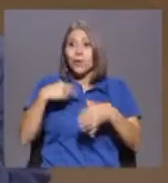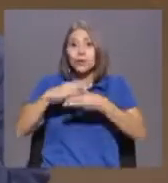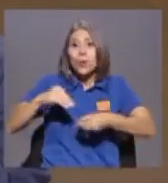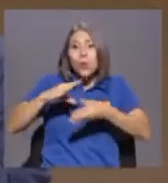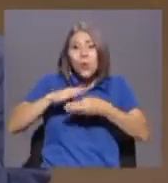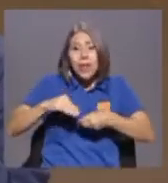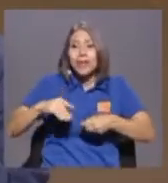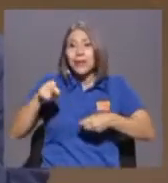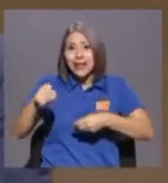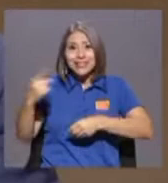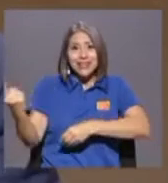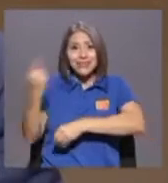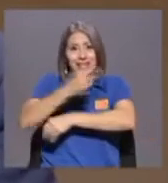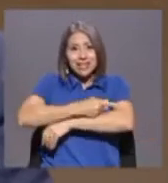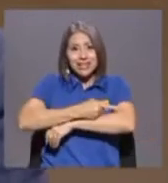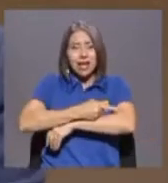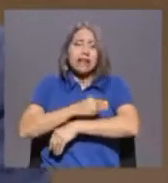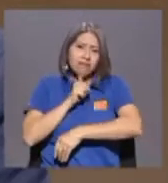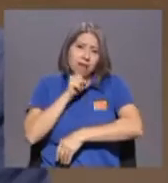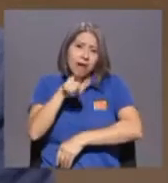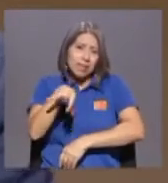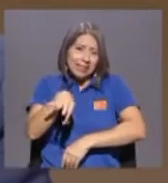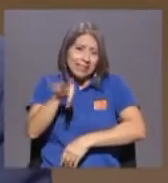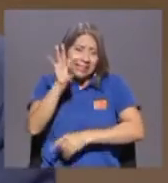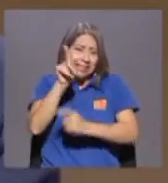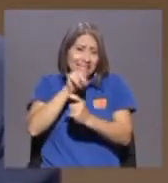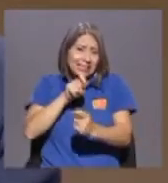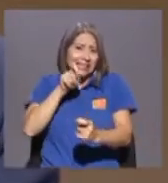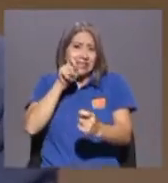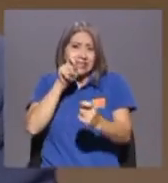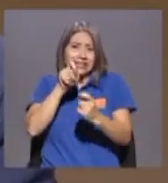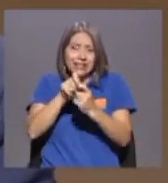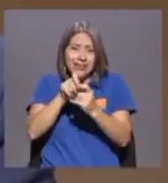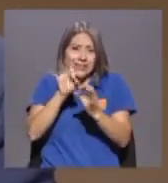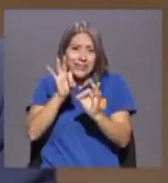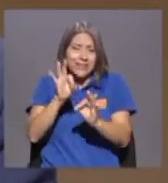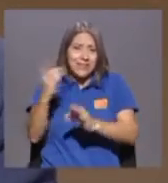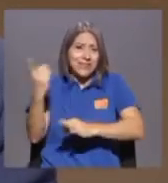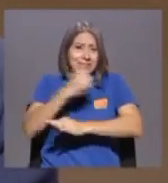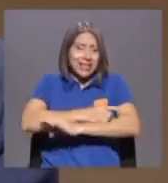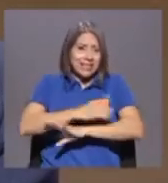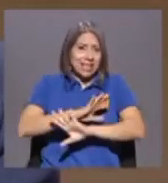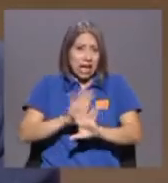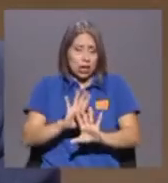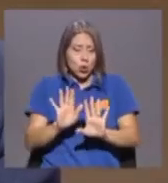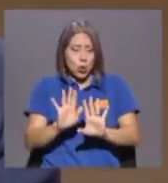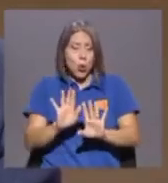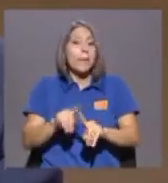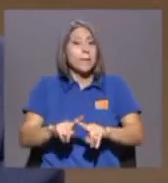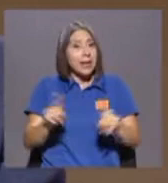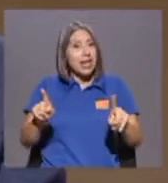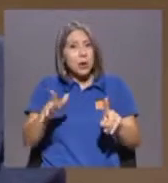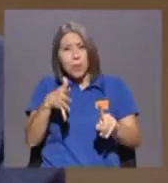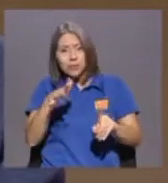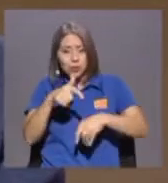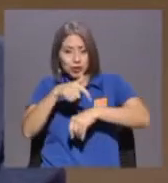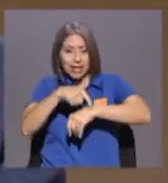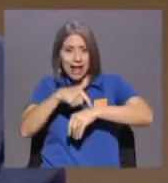es un poco complejo, puesto que hay diversos episodios en un lapso de 3 años.